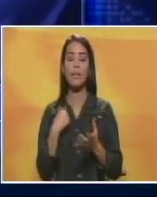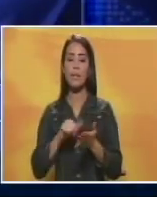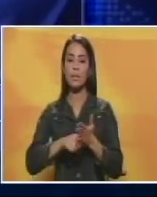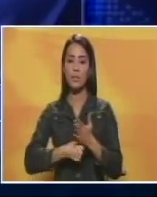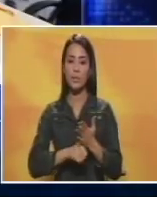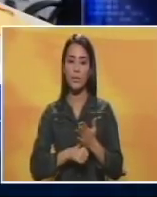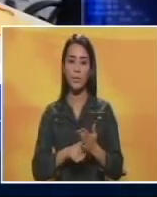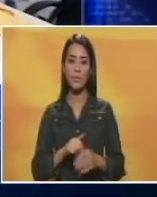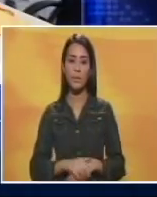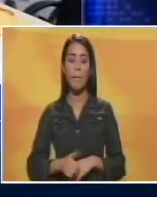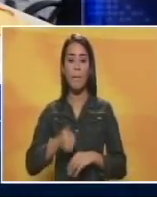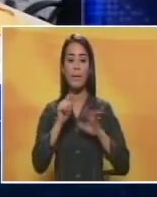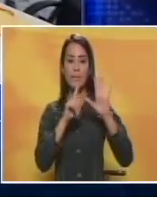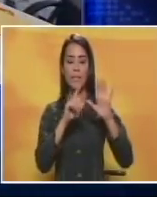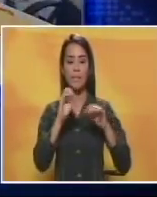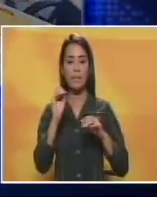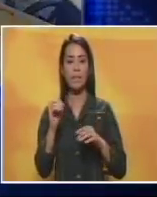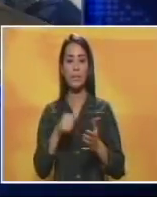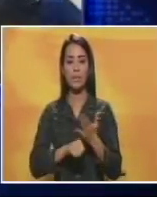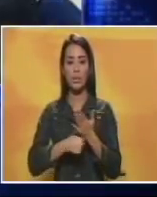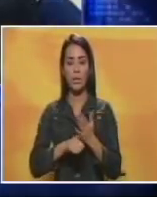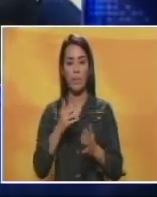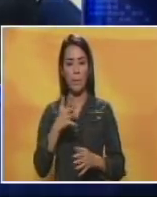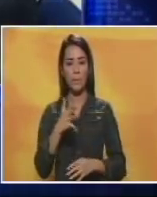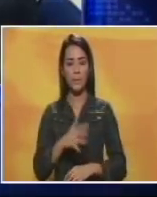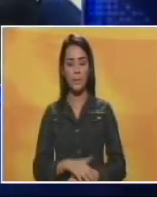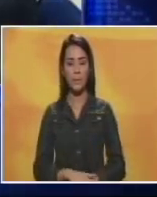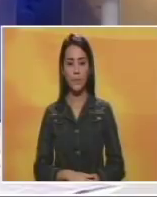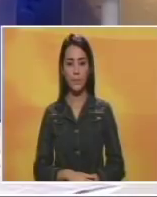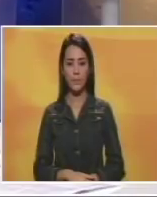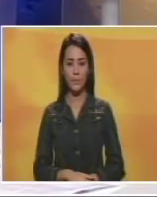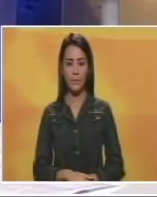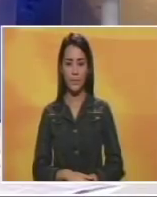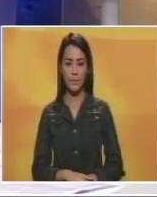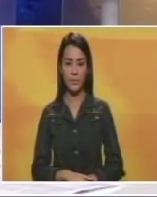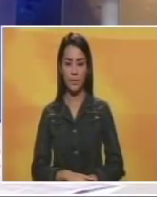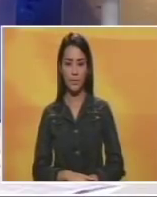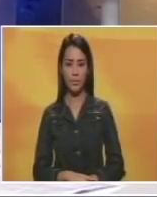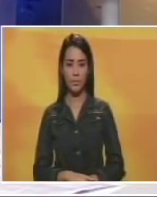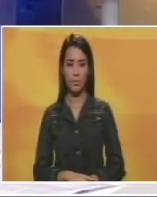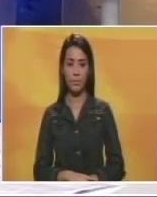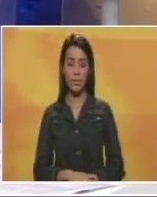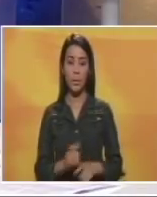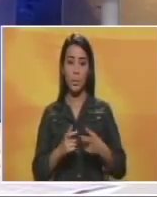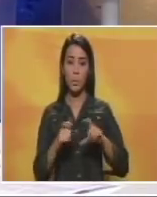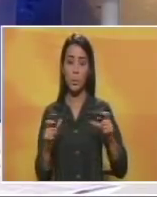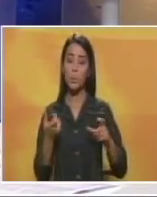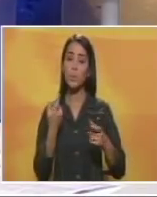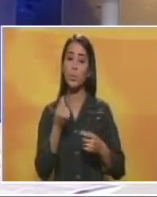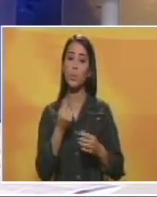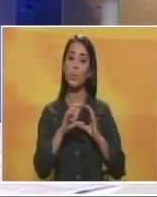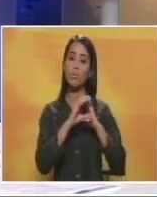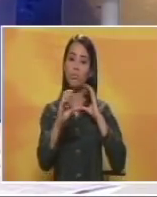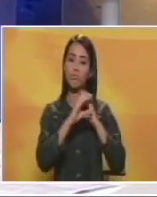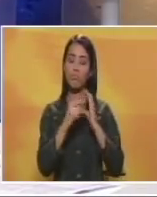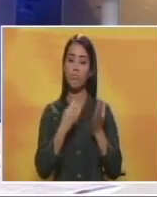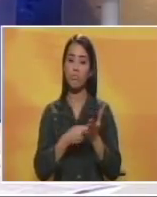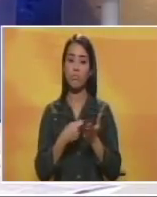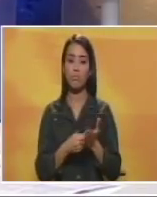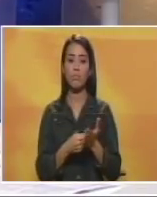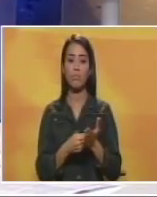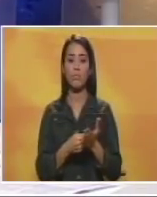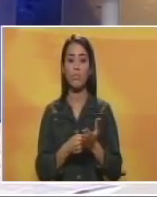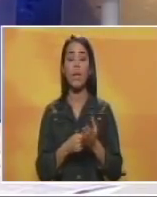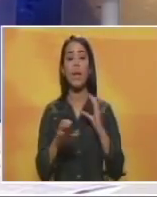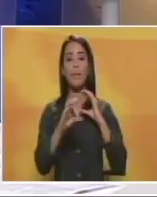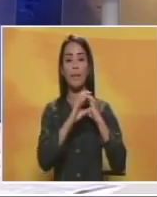cedulación más de 600 cédulas aproximadamente. El incremento del pasaje urbano aumentado de forma unilateral por parte de las